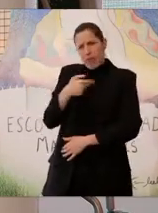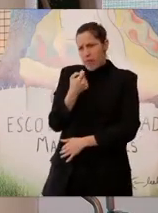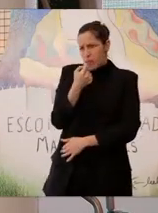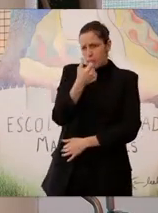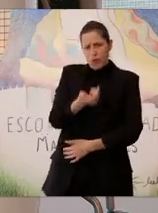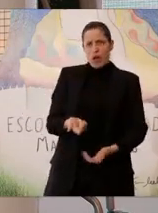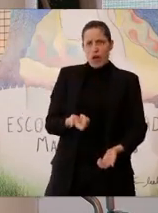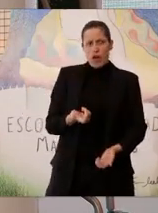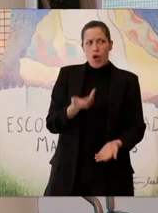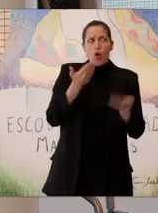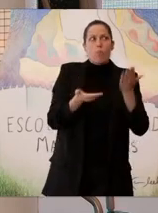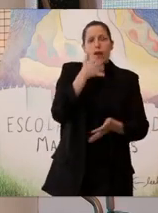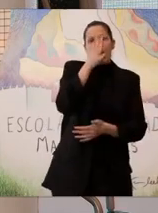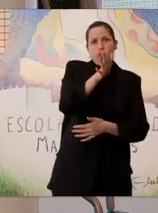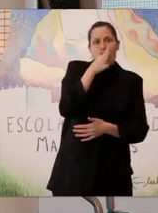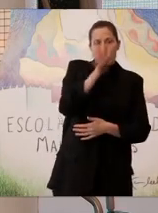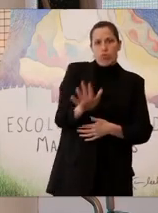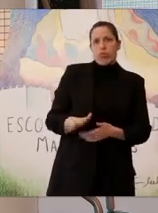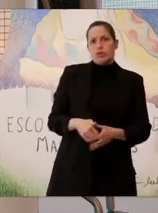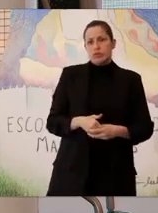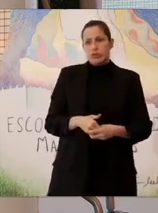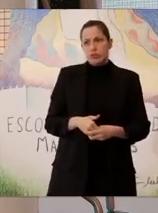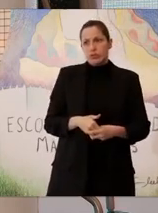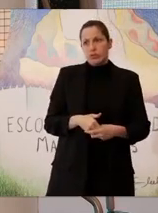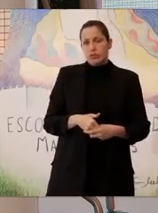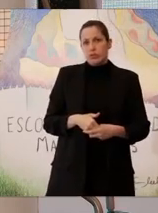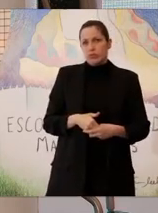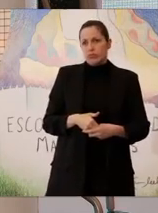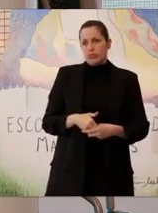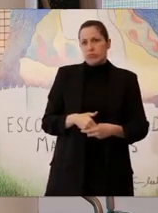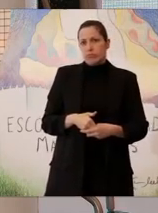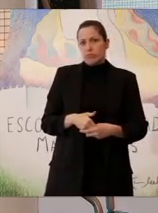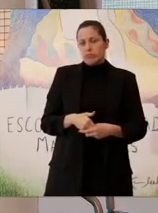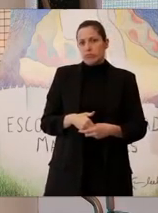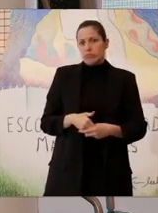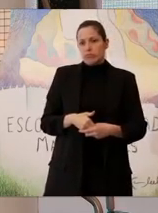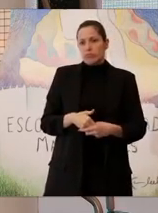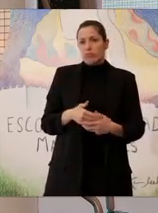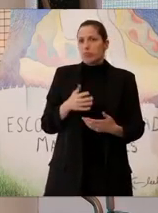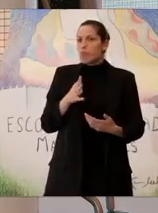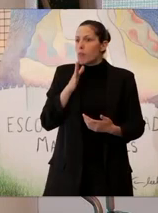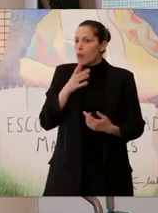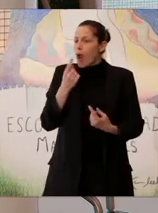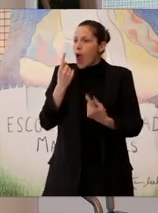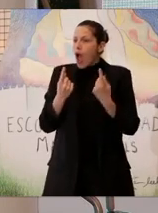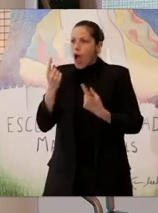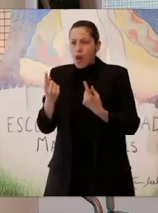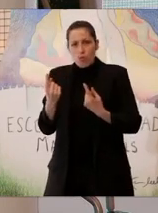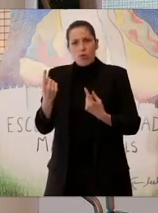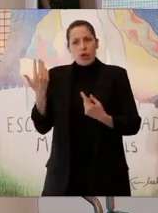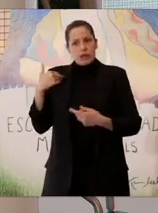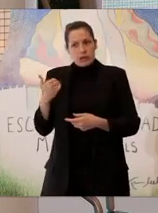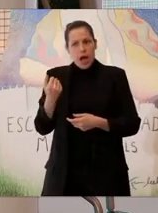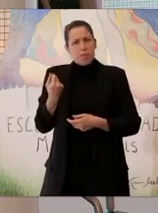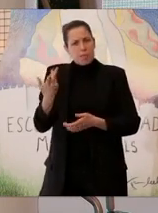que denunciaron. Bueno, mujeres o denuncias que se interpusieron. Son menos mujeres que denuncias. Porque algunas de ellas han denunciado en varias